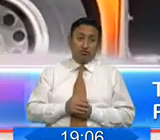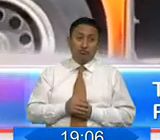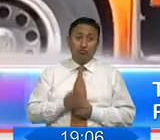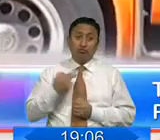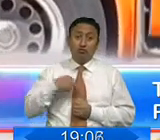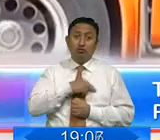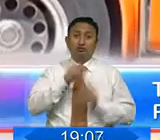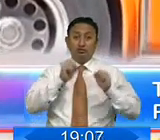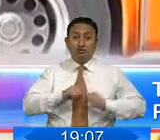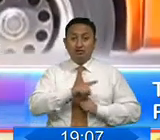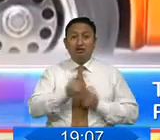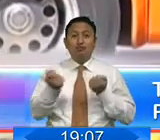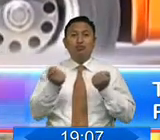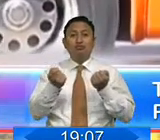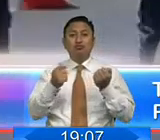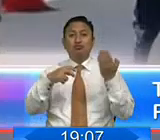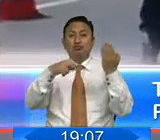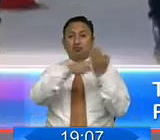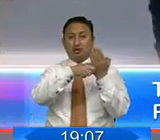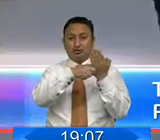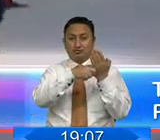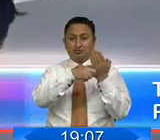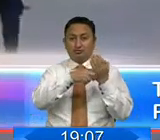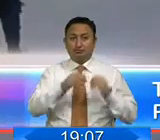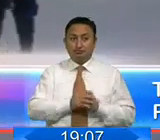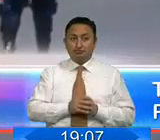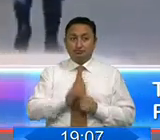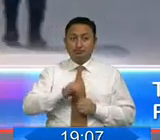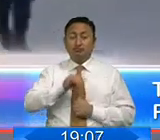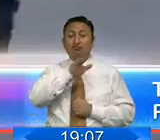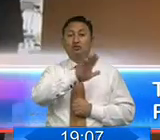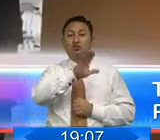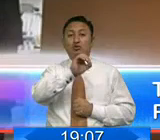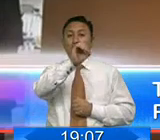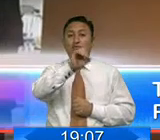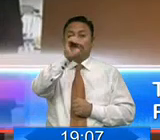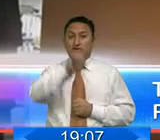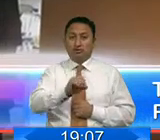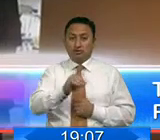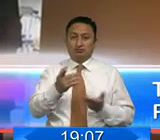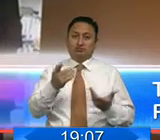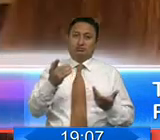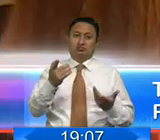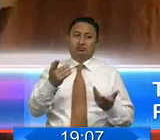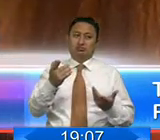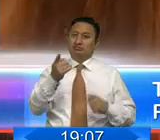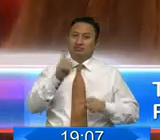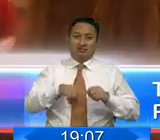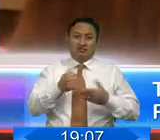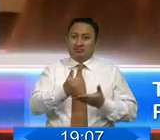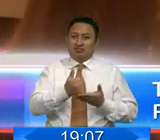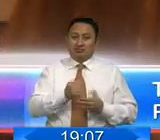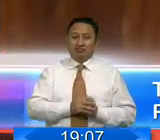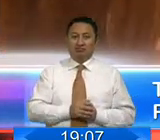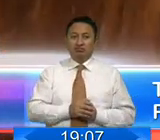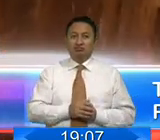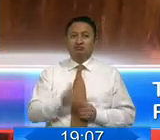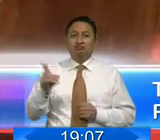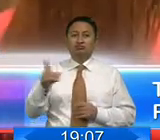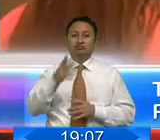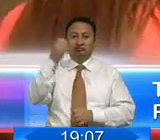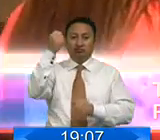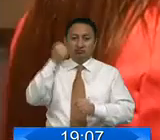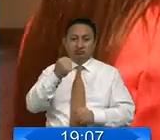tarifa regulada. Frente a la tarifa regulada, tenemos que dar ese 50%, nos parece inoficioso. La Federación Nacional de Cooperativas